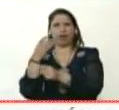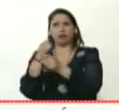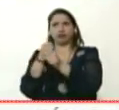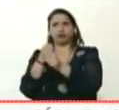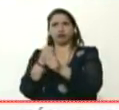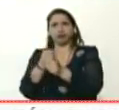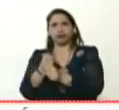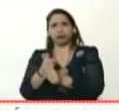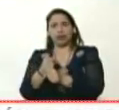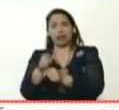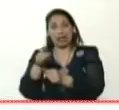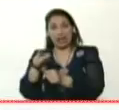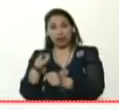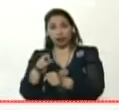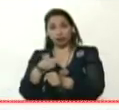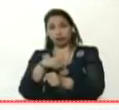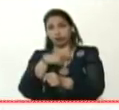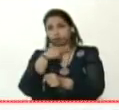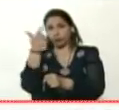Eso sí da vergüenza.